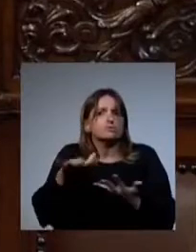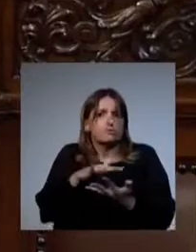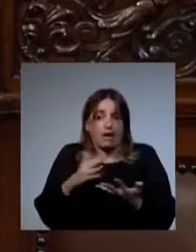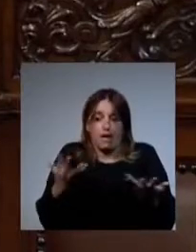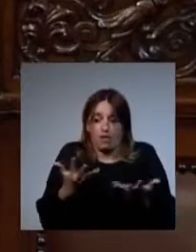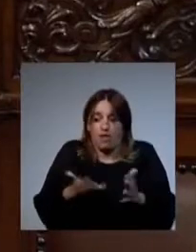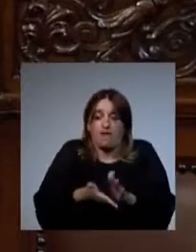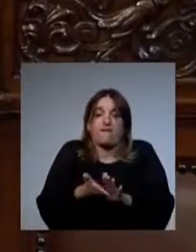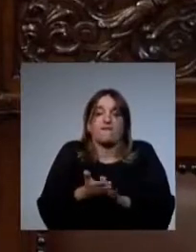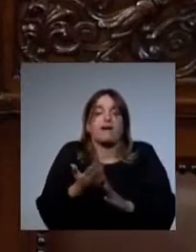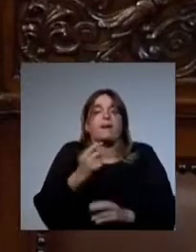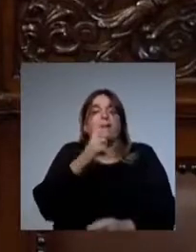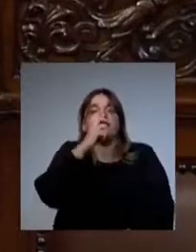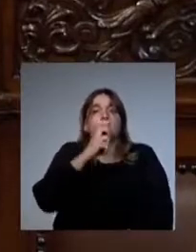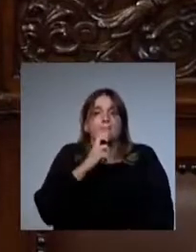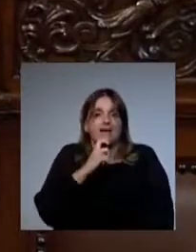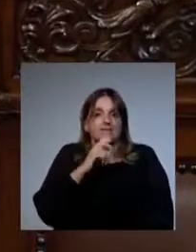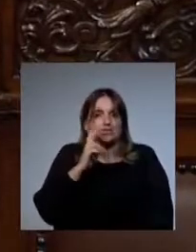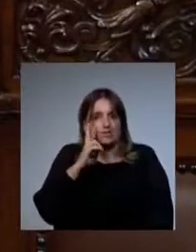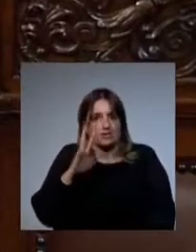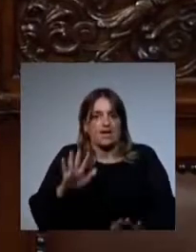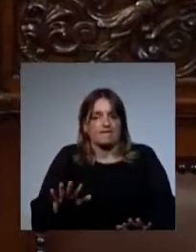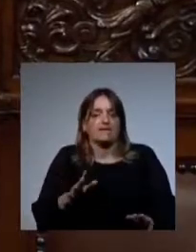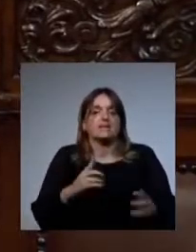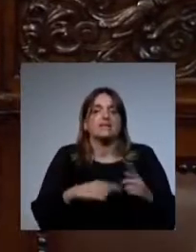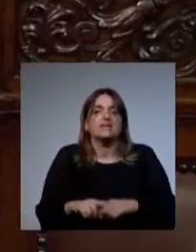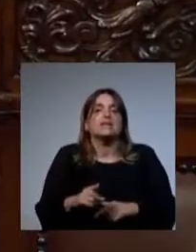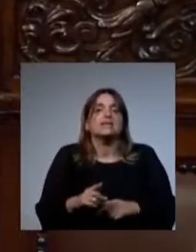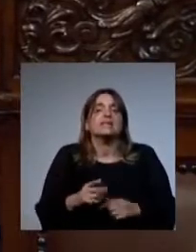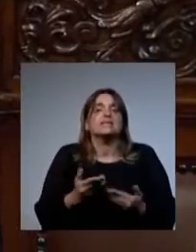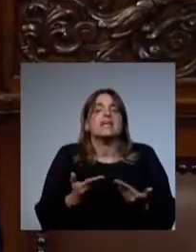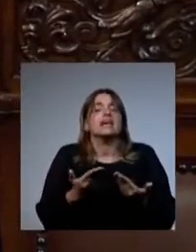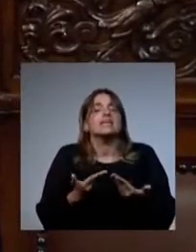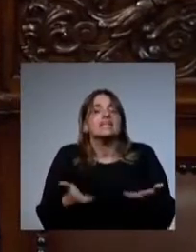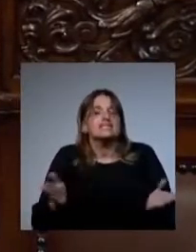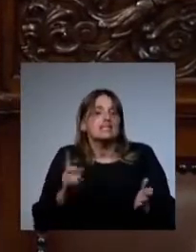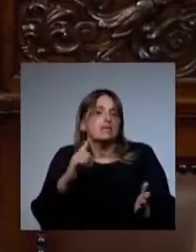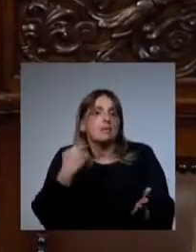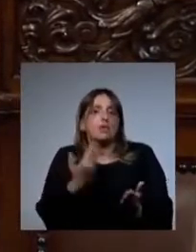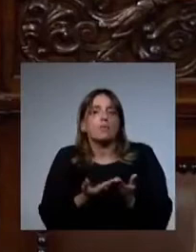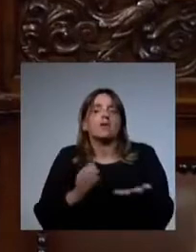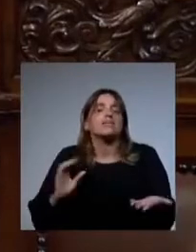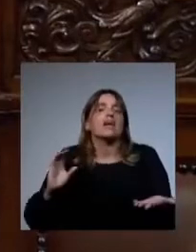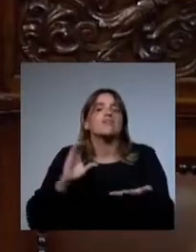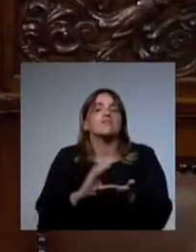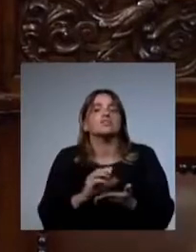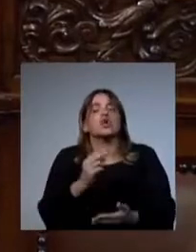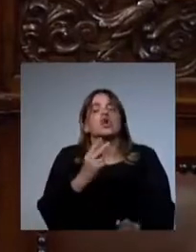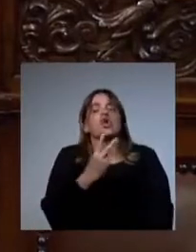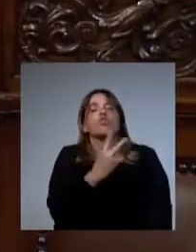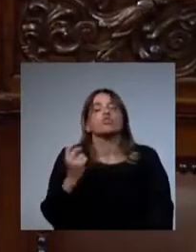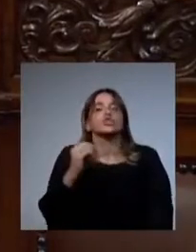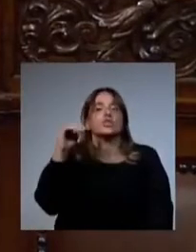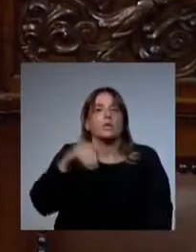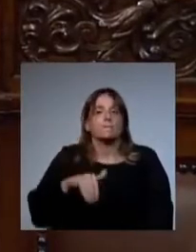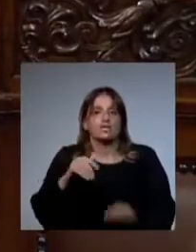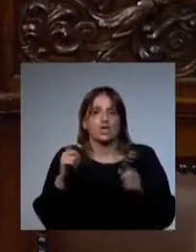ahora, en marzo. Esta iniciativa ronda una inversión de 200 millones de dólares